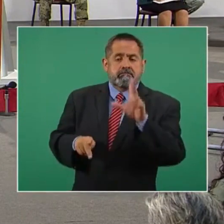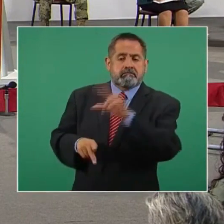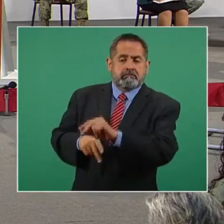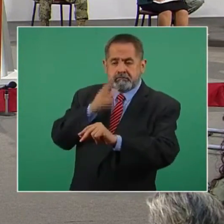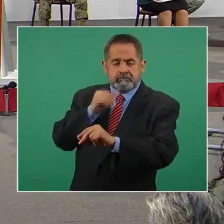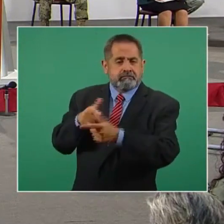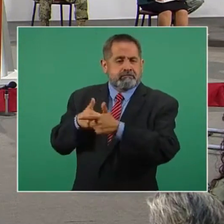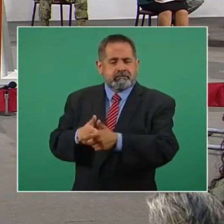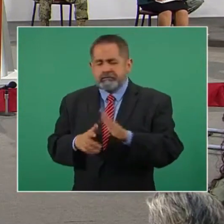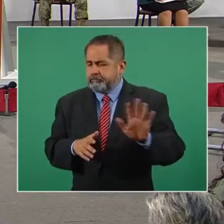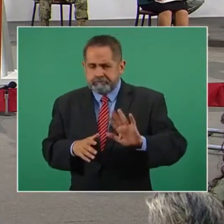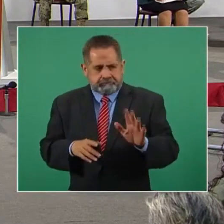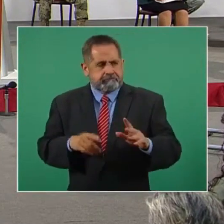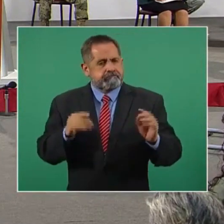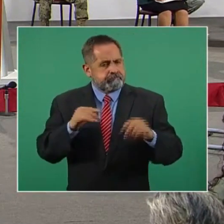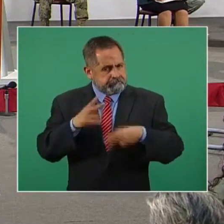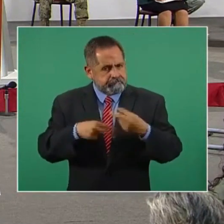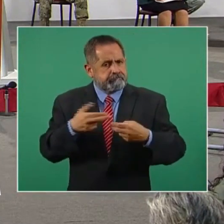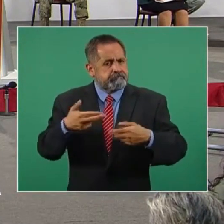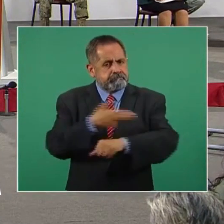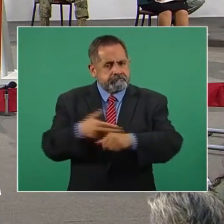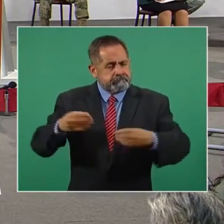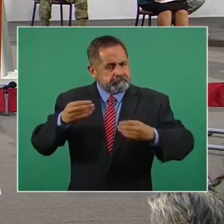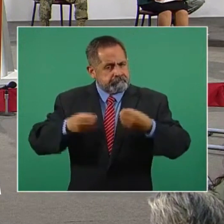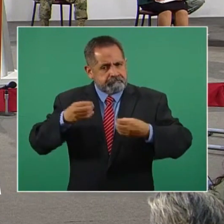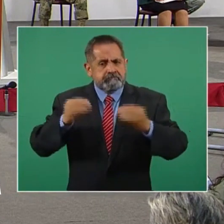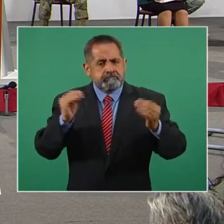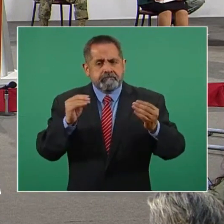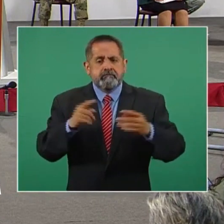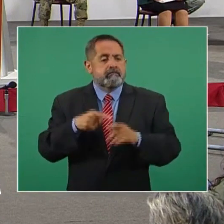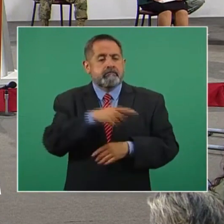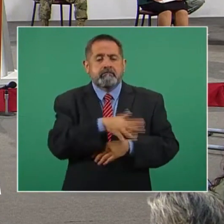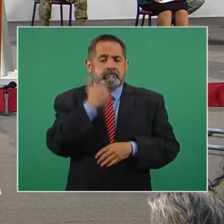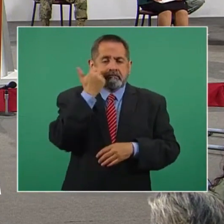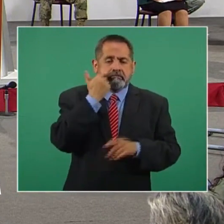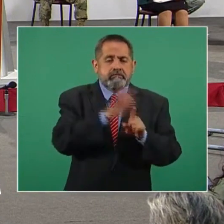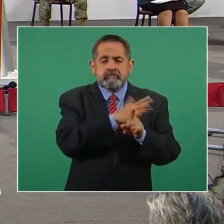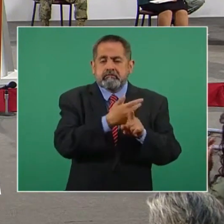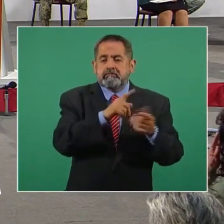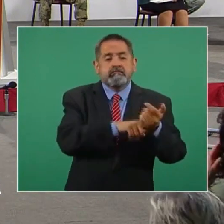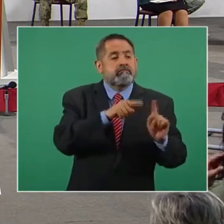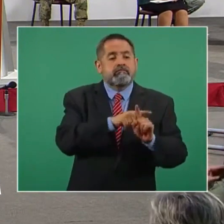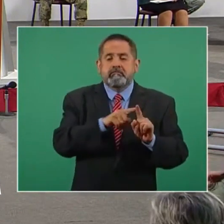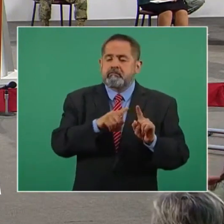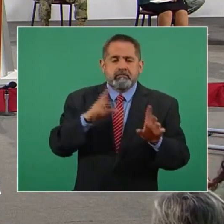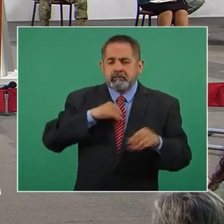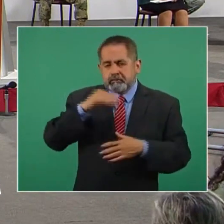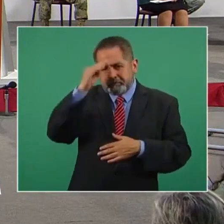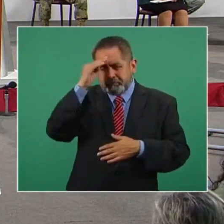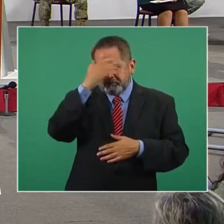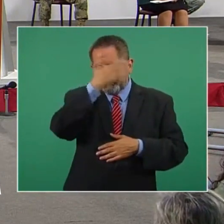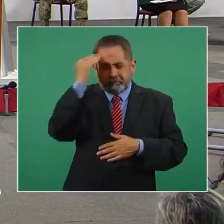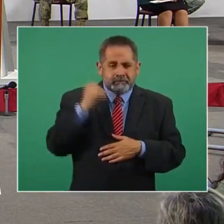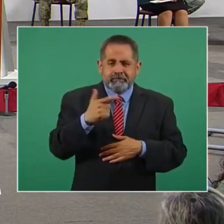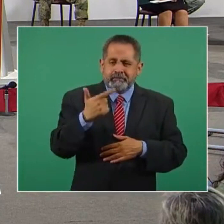evidentemente se va a combatir, pero en su afán de andar de queda bien, confunde lo que es la geolocalización de